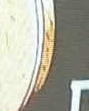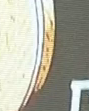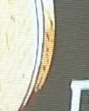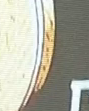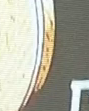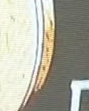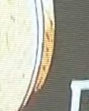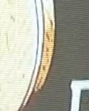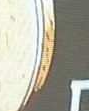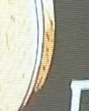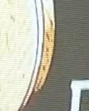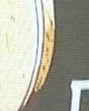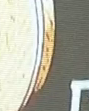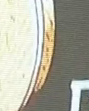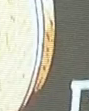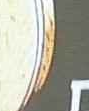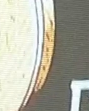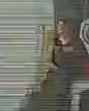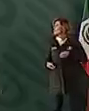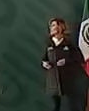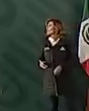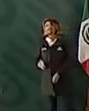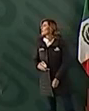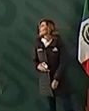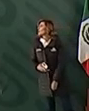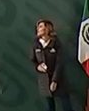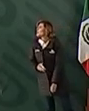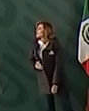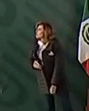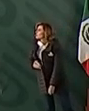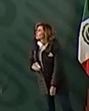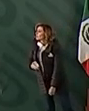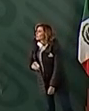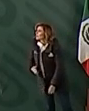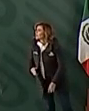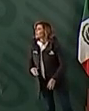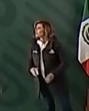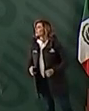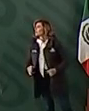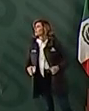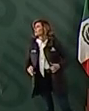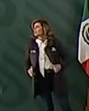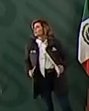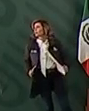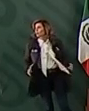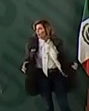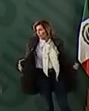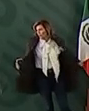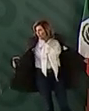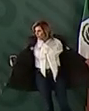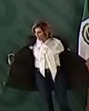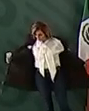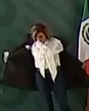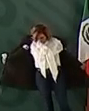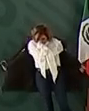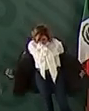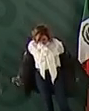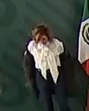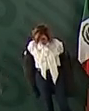más importante del mundo del tren